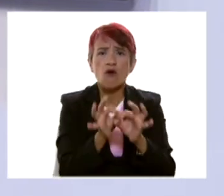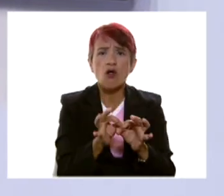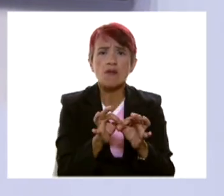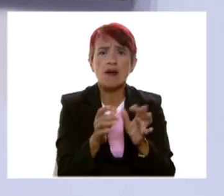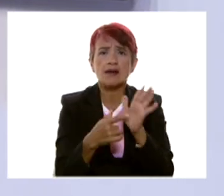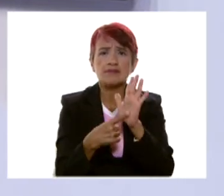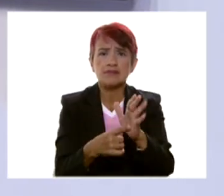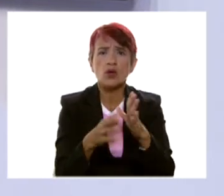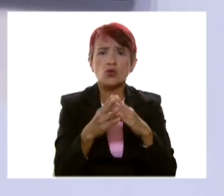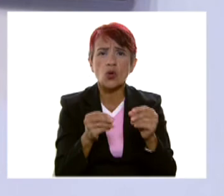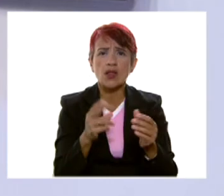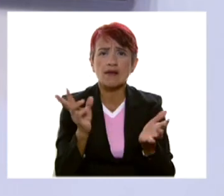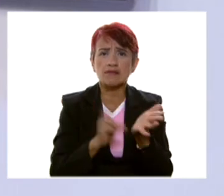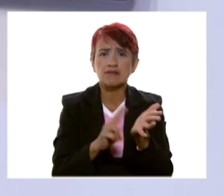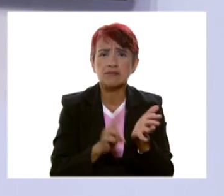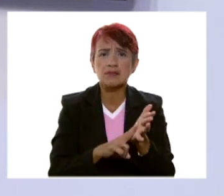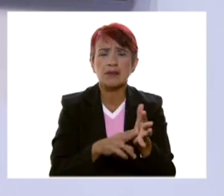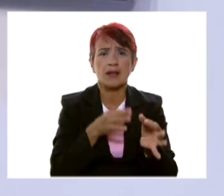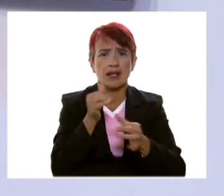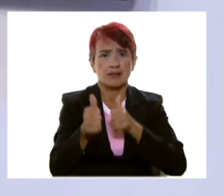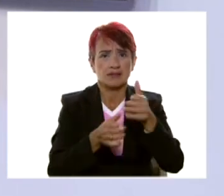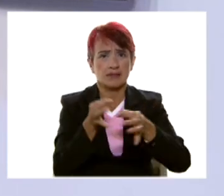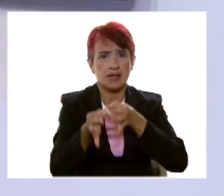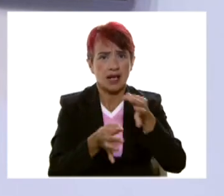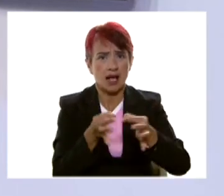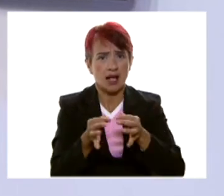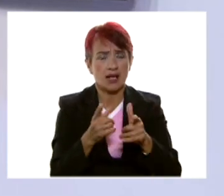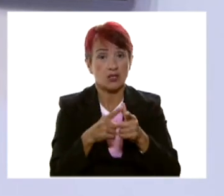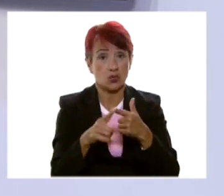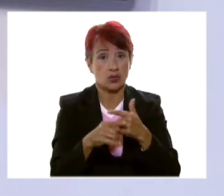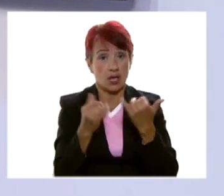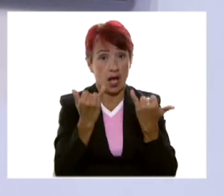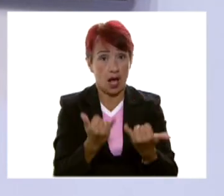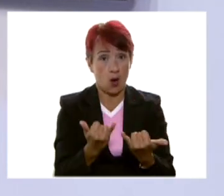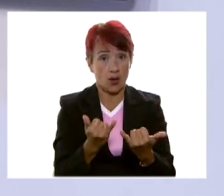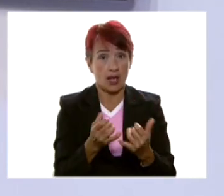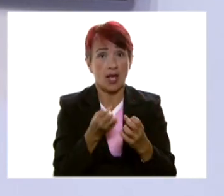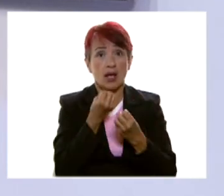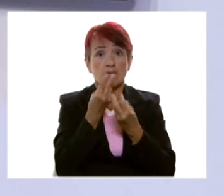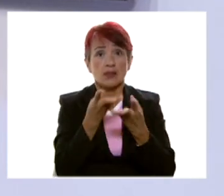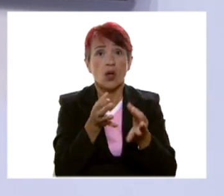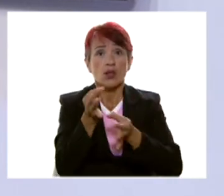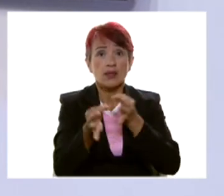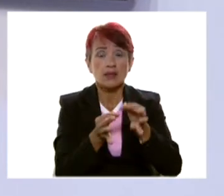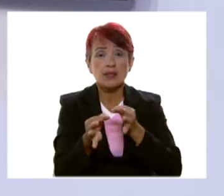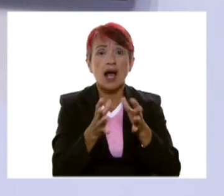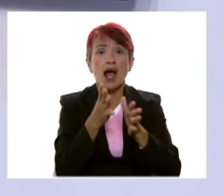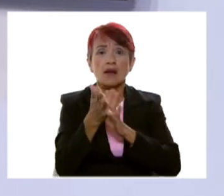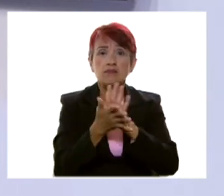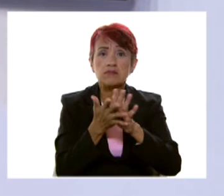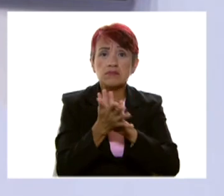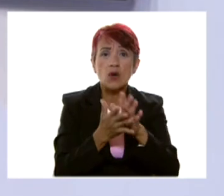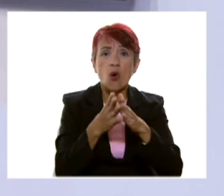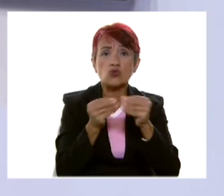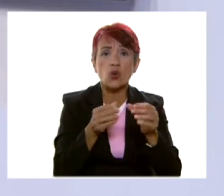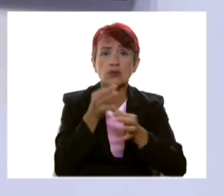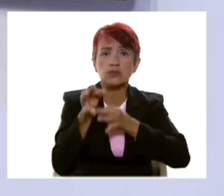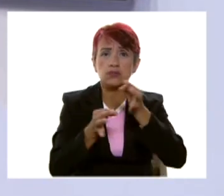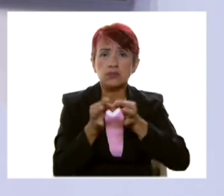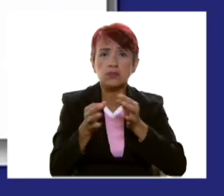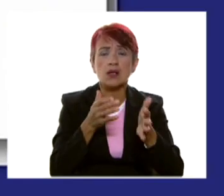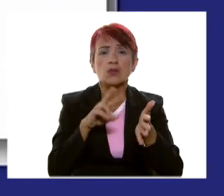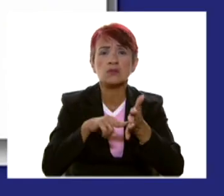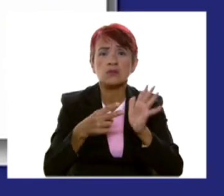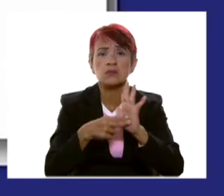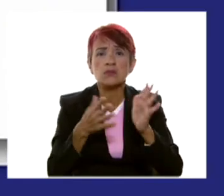reales para poder iniciar la conversación. Al momento de comenzar la conversación, pues vamos a ir planteándoles cuáles son las